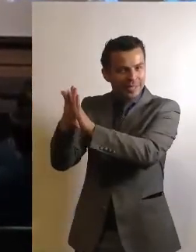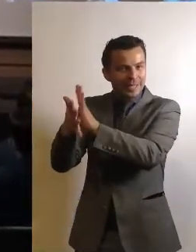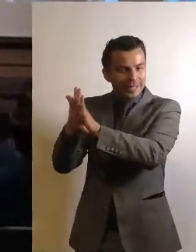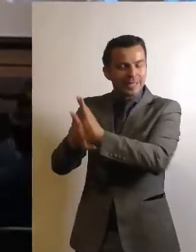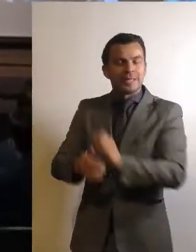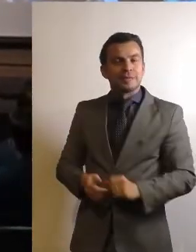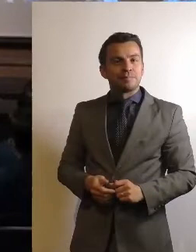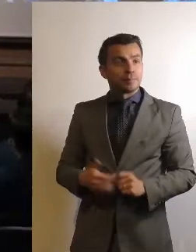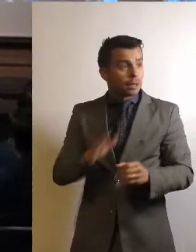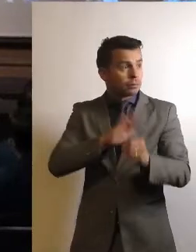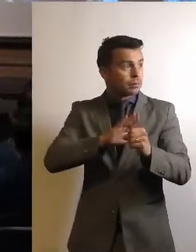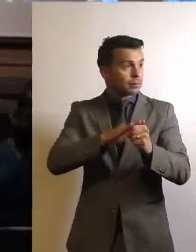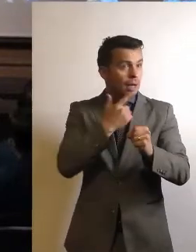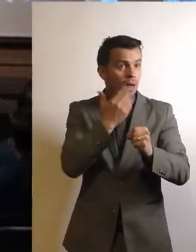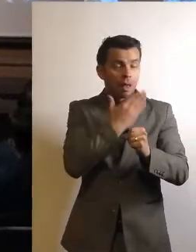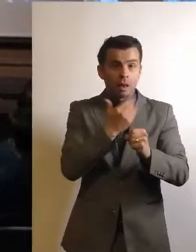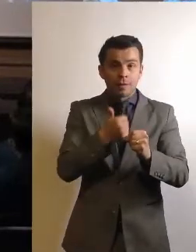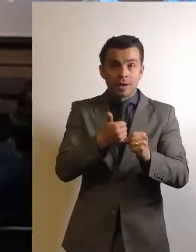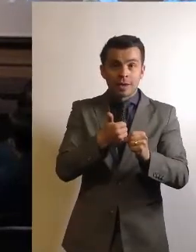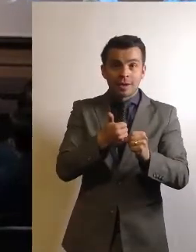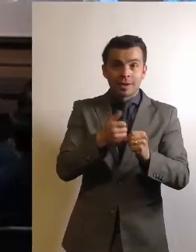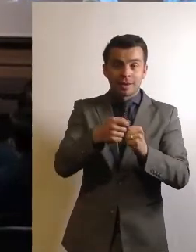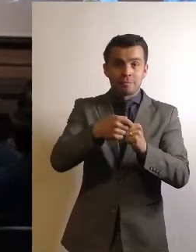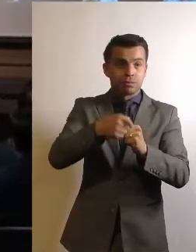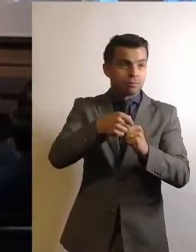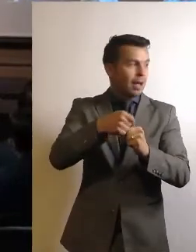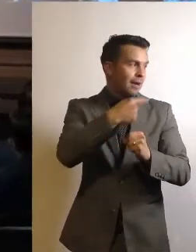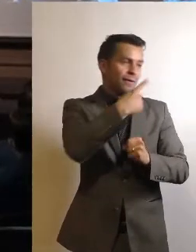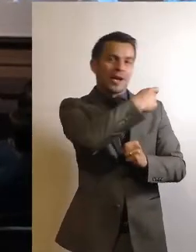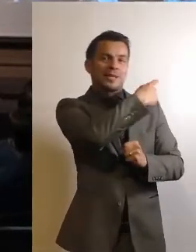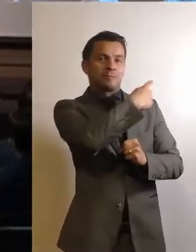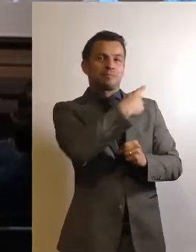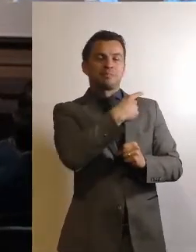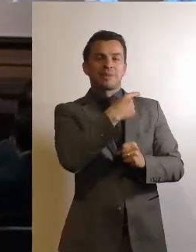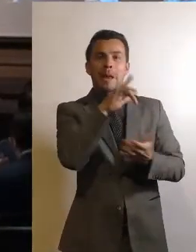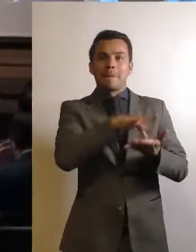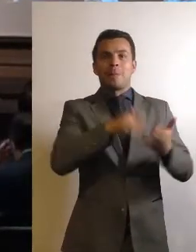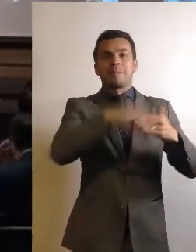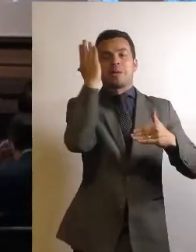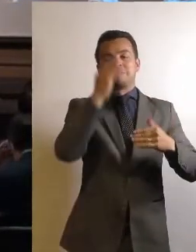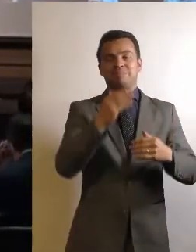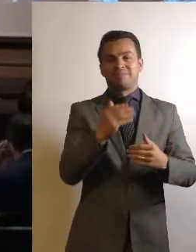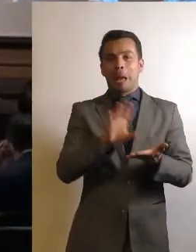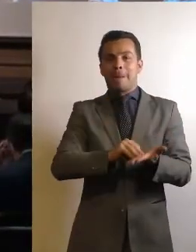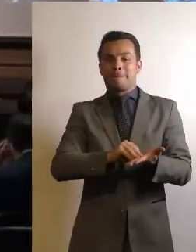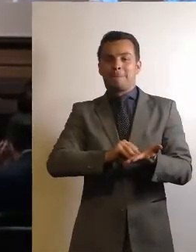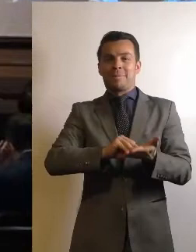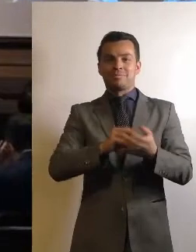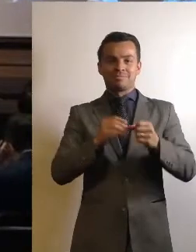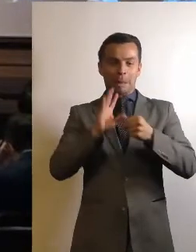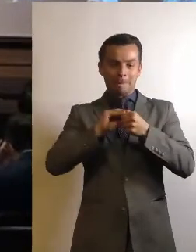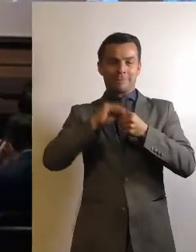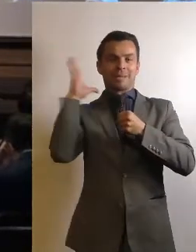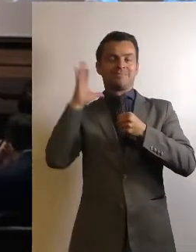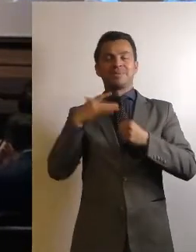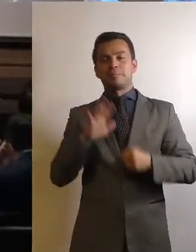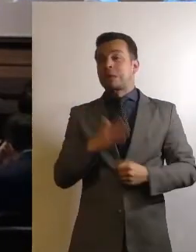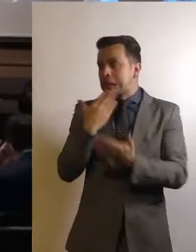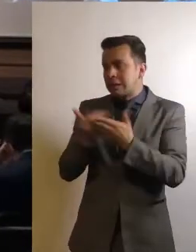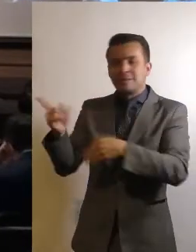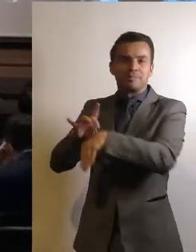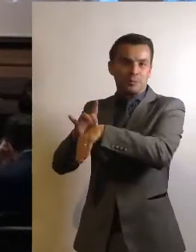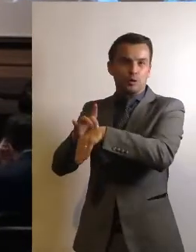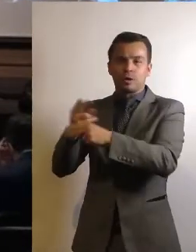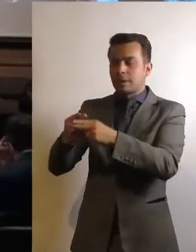Sí está prendido acá, no sé. Muchas gracias. Bueno, como ya lo dijo nuestra rectora, la doctora María Clara, vamos a